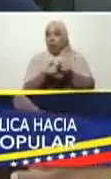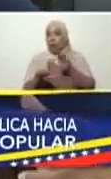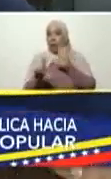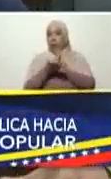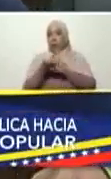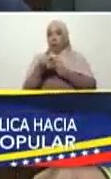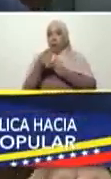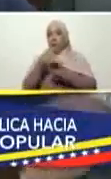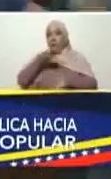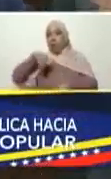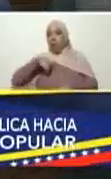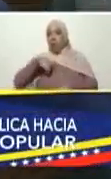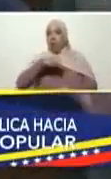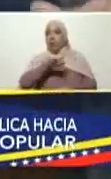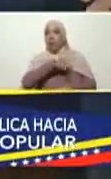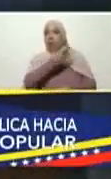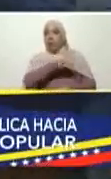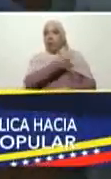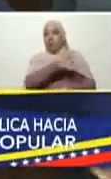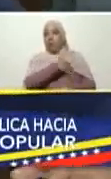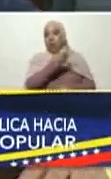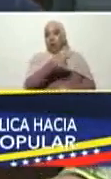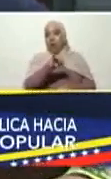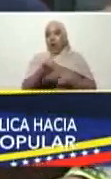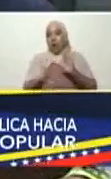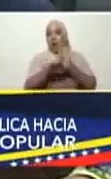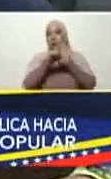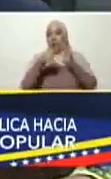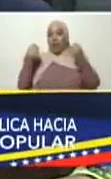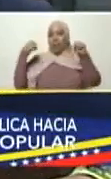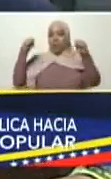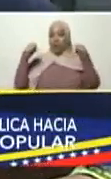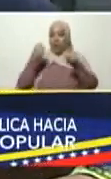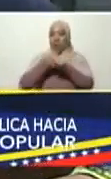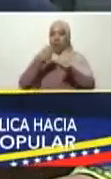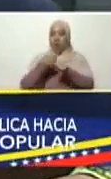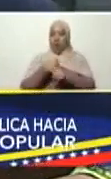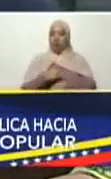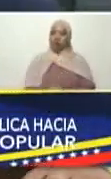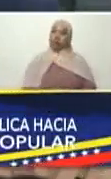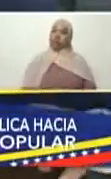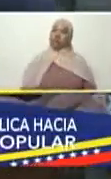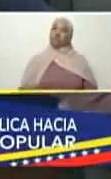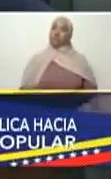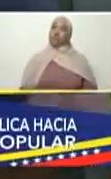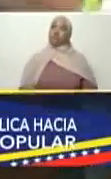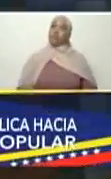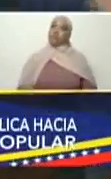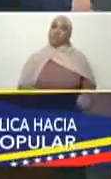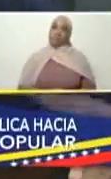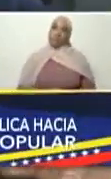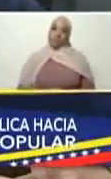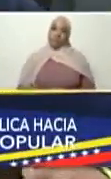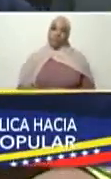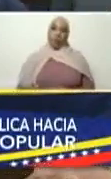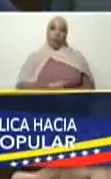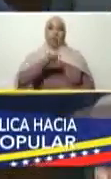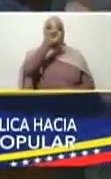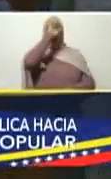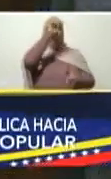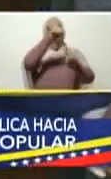pasión, inclusive a veces, yo estoy seguro que Legna, Ana, todos lo han vivido, que de repente cuando queremos trascender más allá